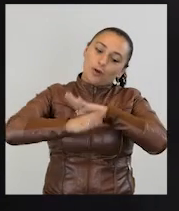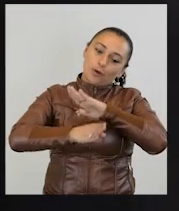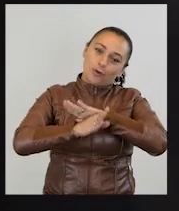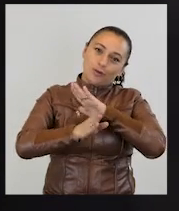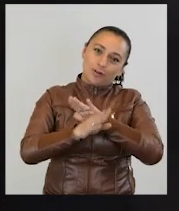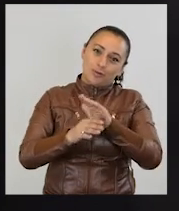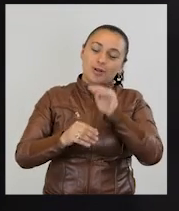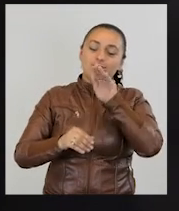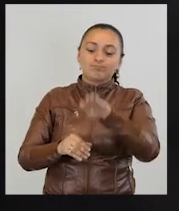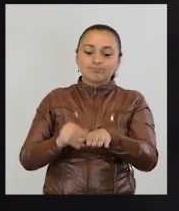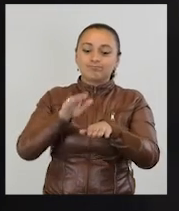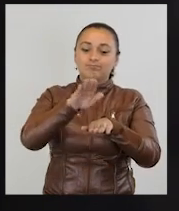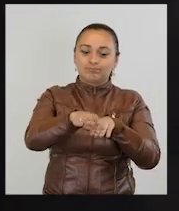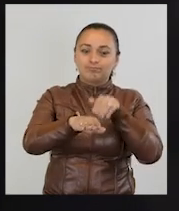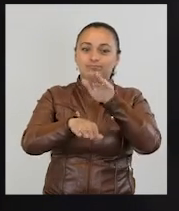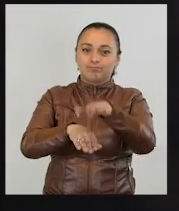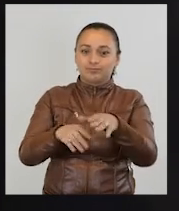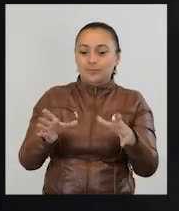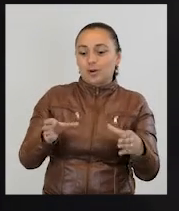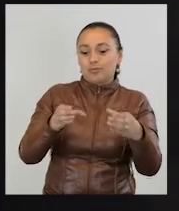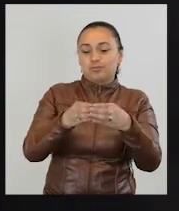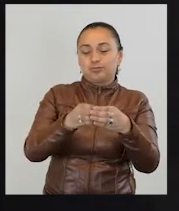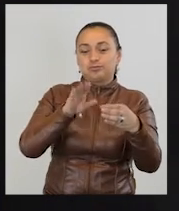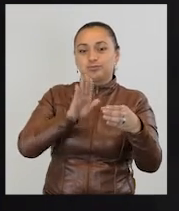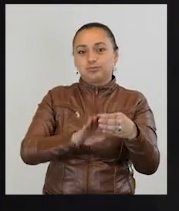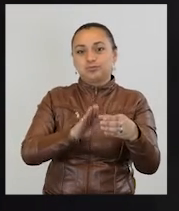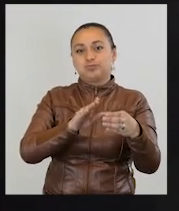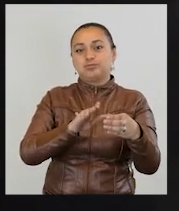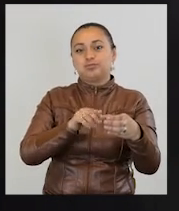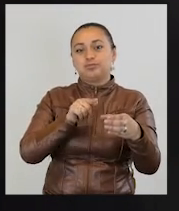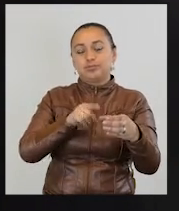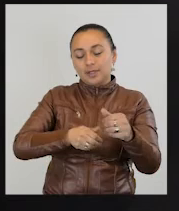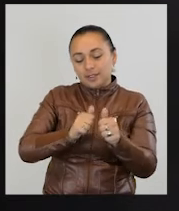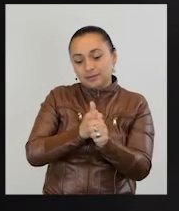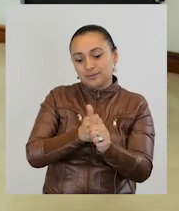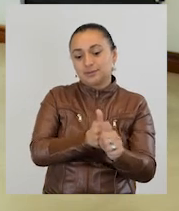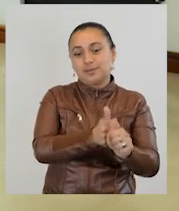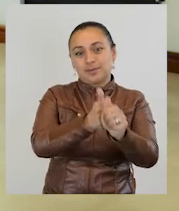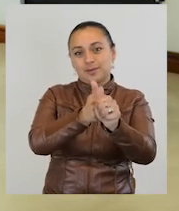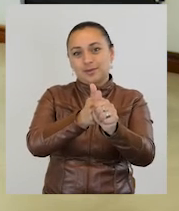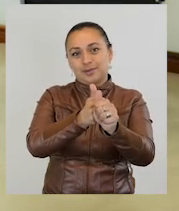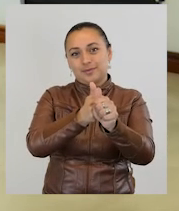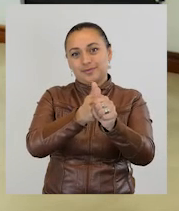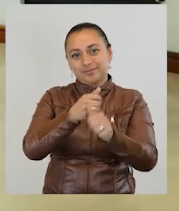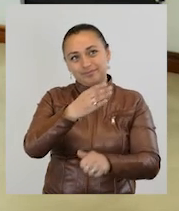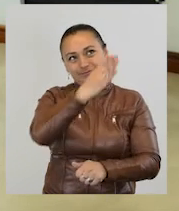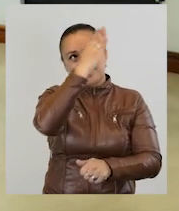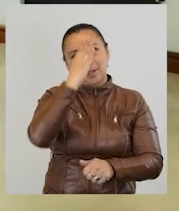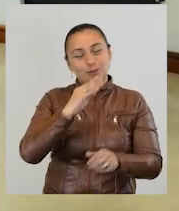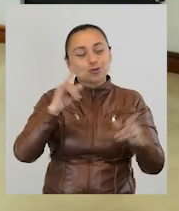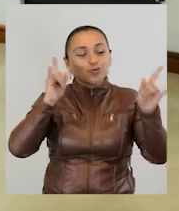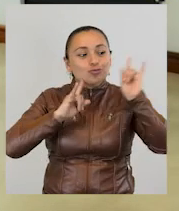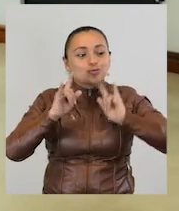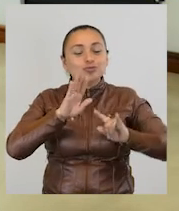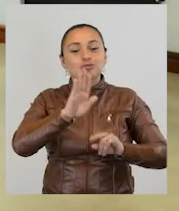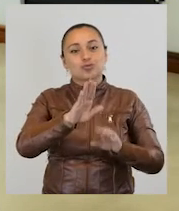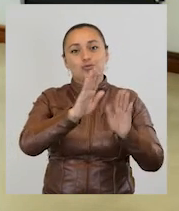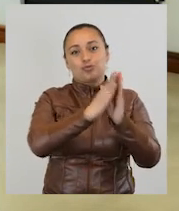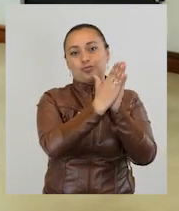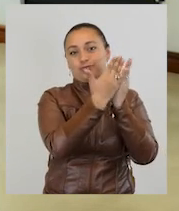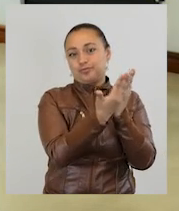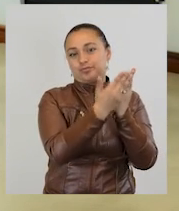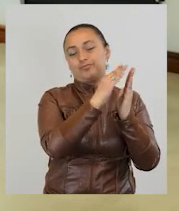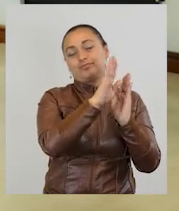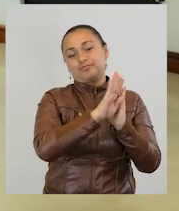para continuar este camino de discipulado, este camino de seguimiento al Señor en la escucha